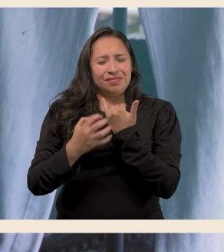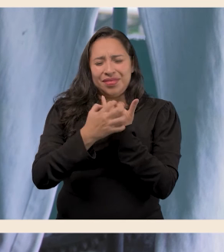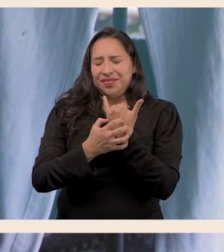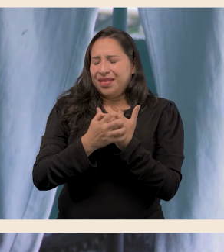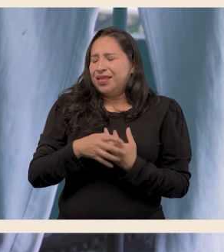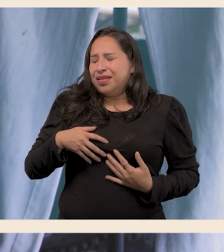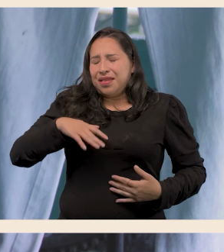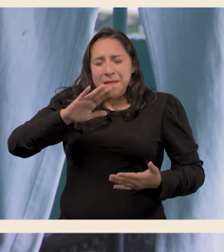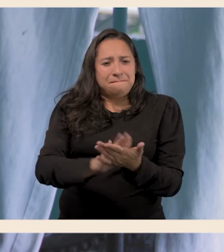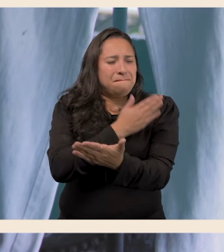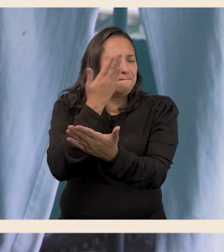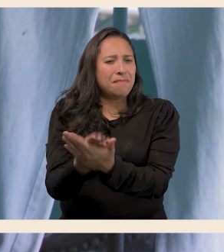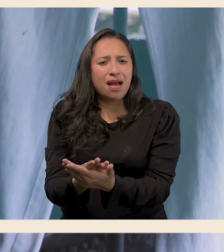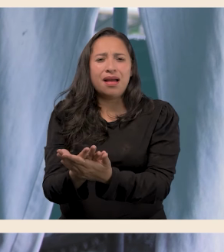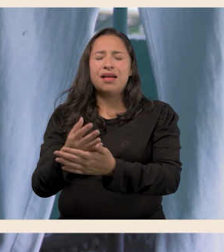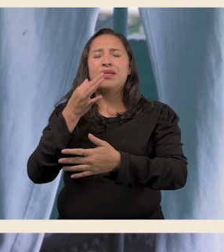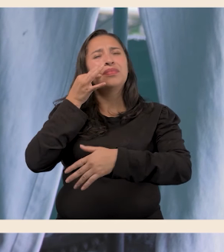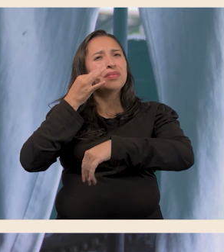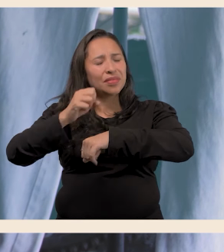Mi piel se eriza.